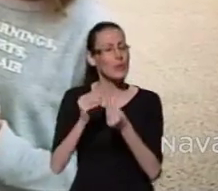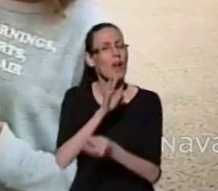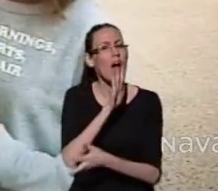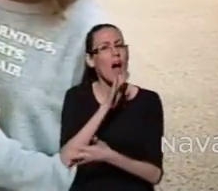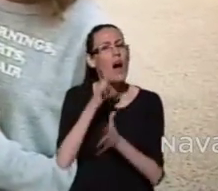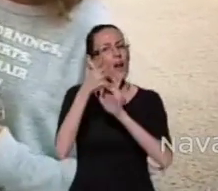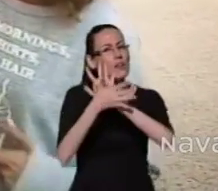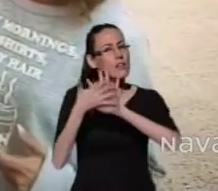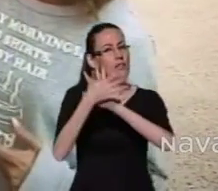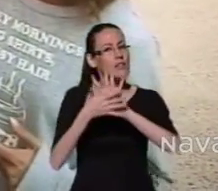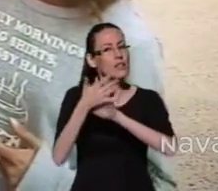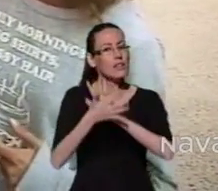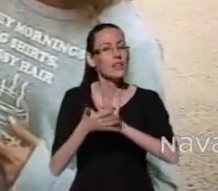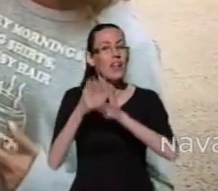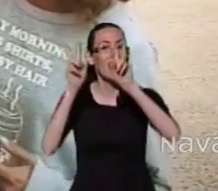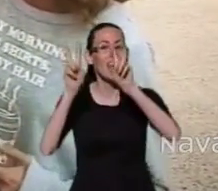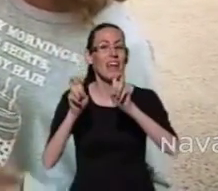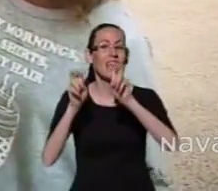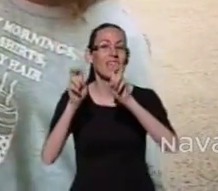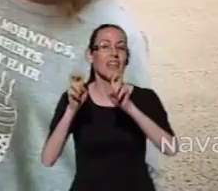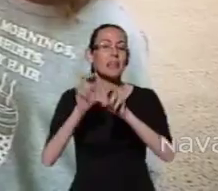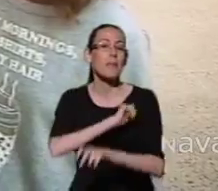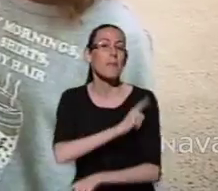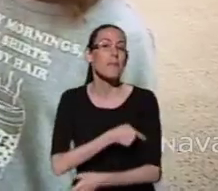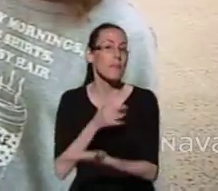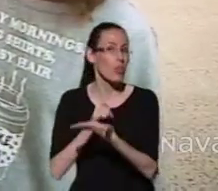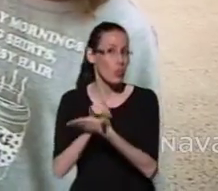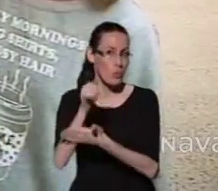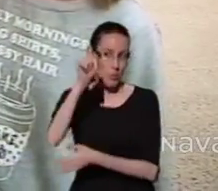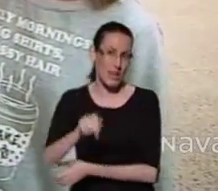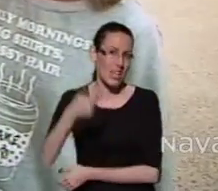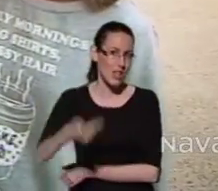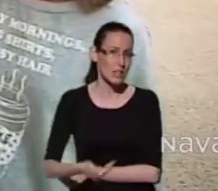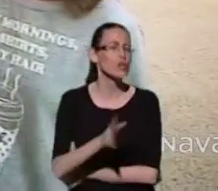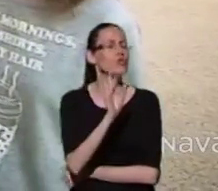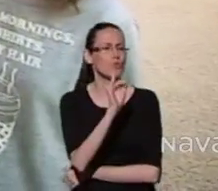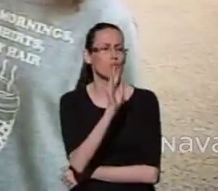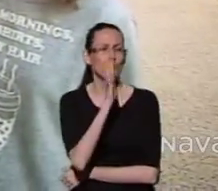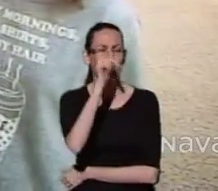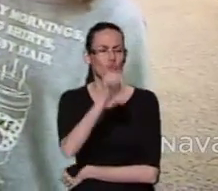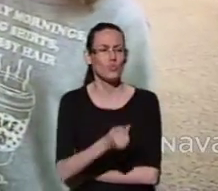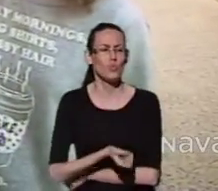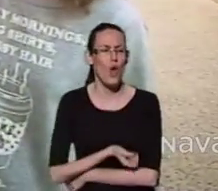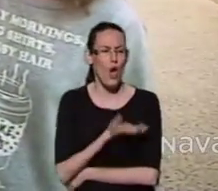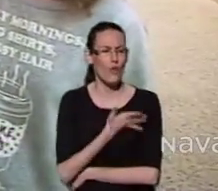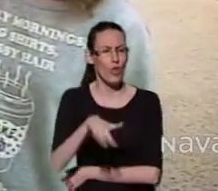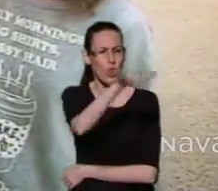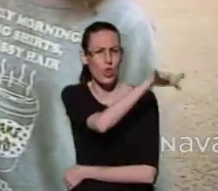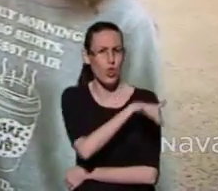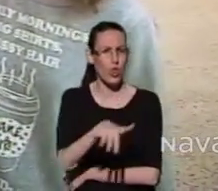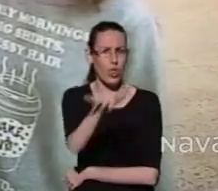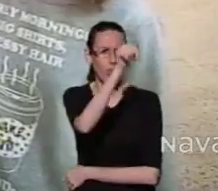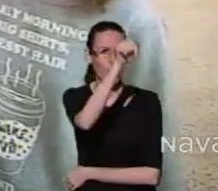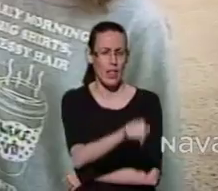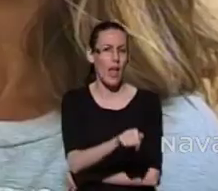hablar del deporte rural, ¿no? Tan importante en esta zona. Sí, sí, aquí hay mucha afición. En esta zona, en la comarca de